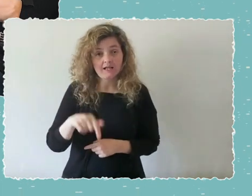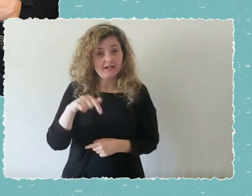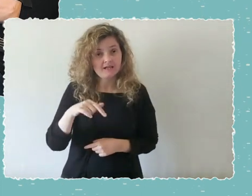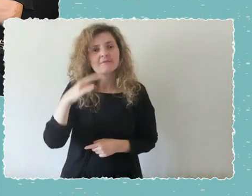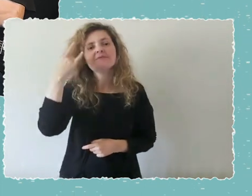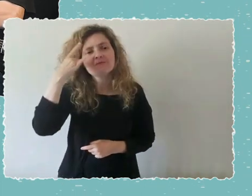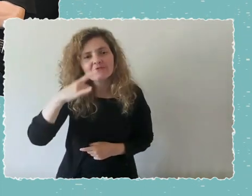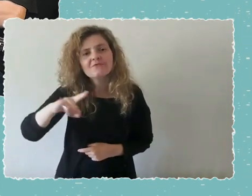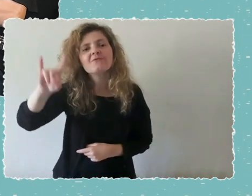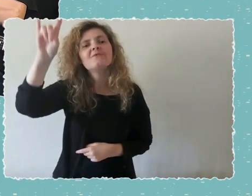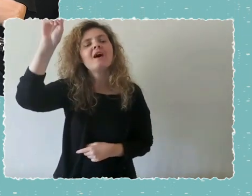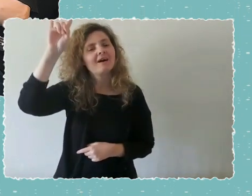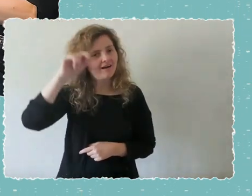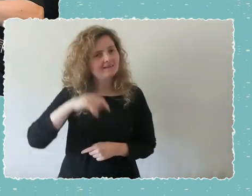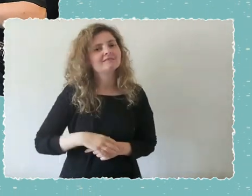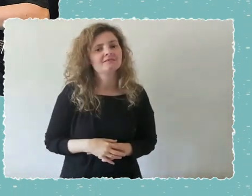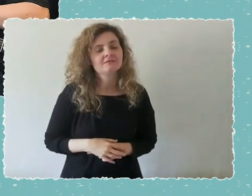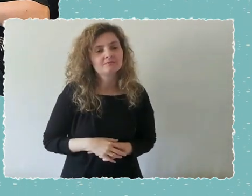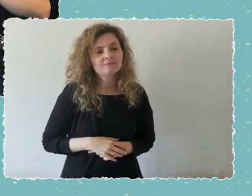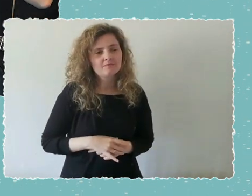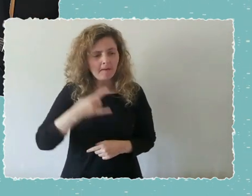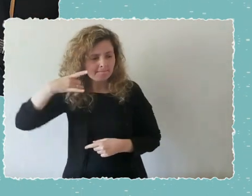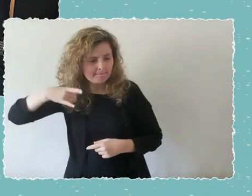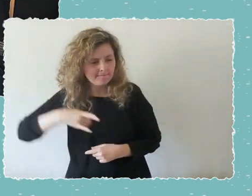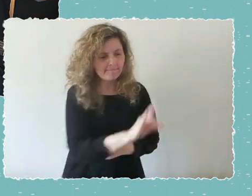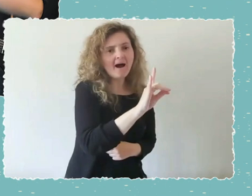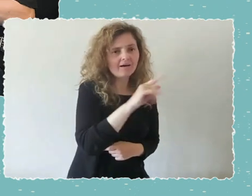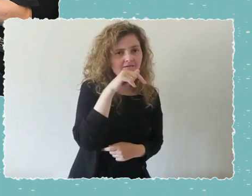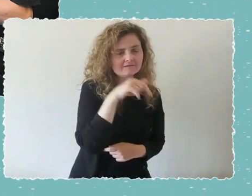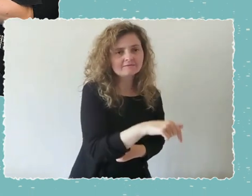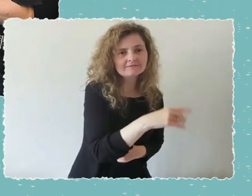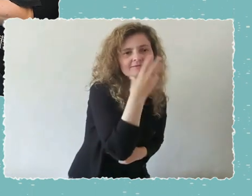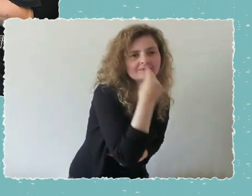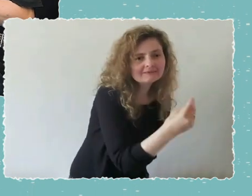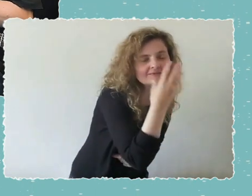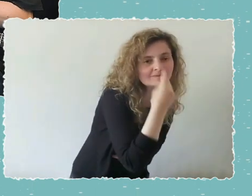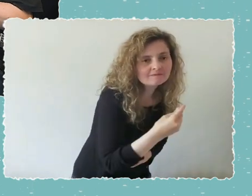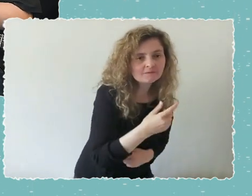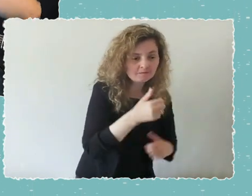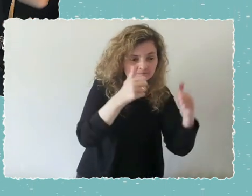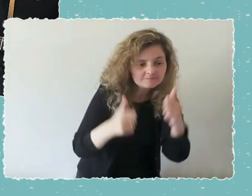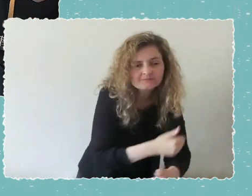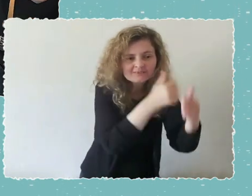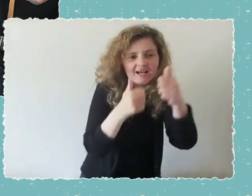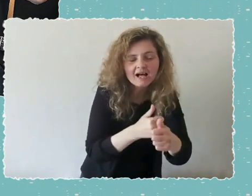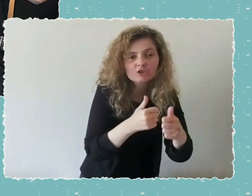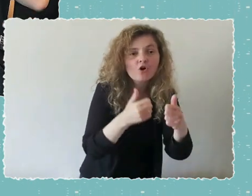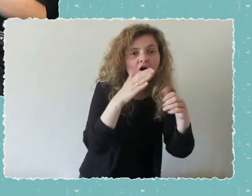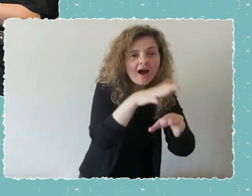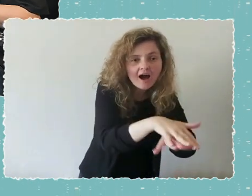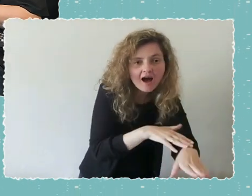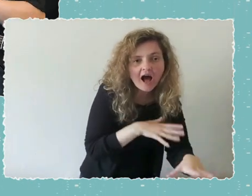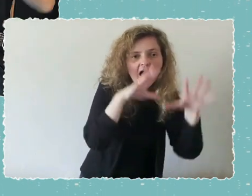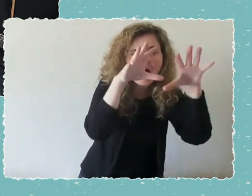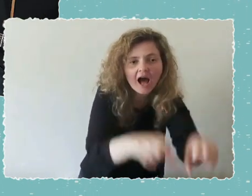Esta é a vaca que escornou o can que perseguiu o rato